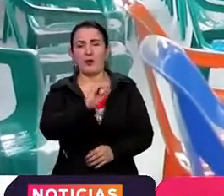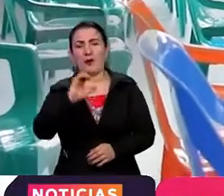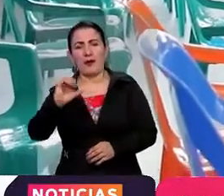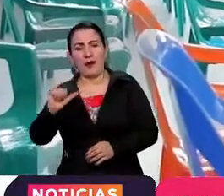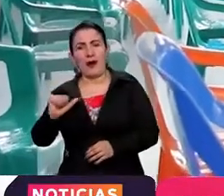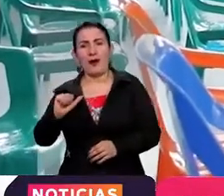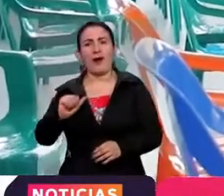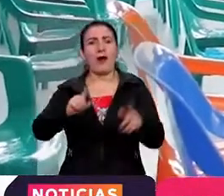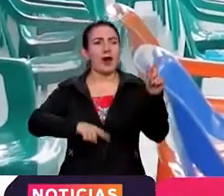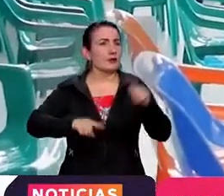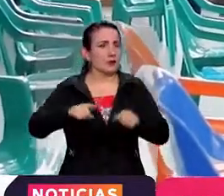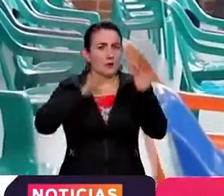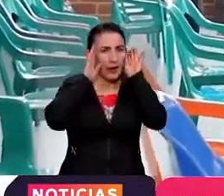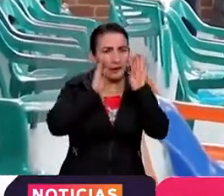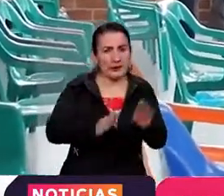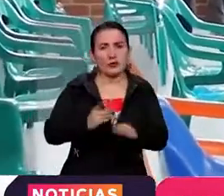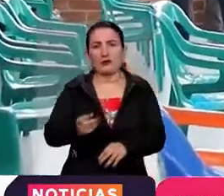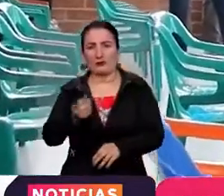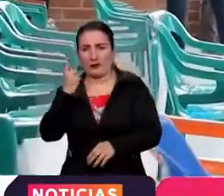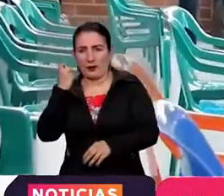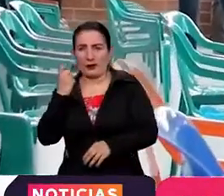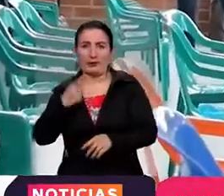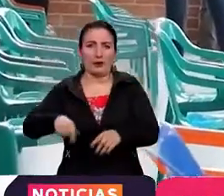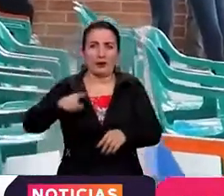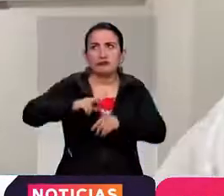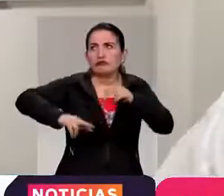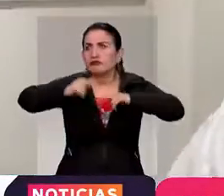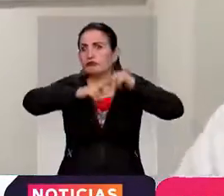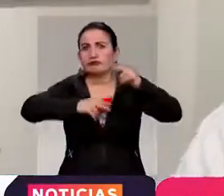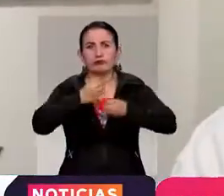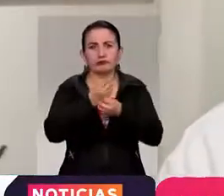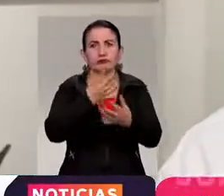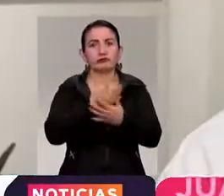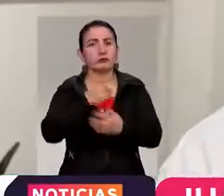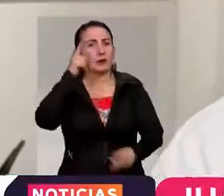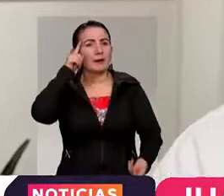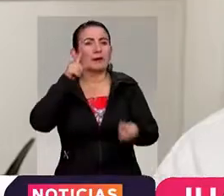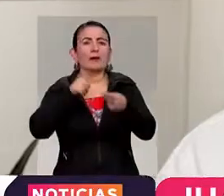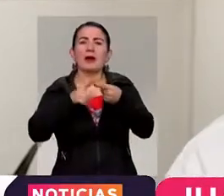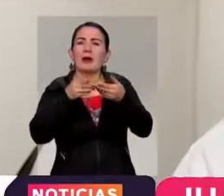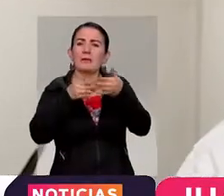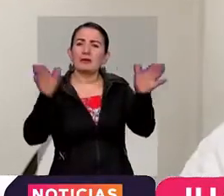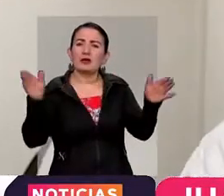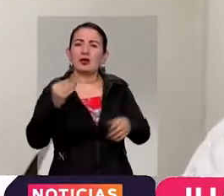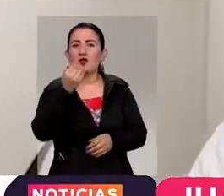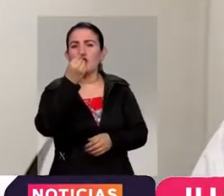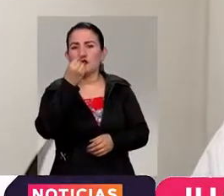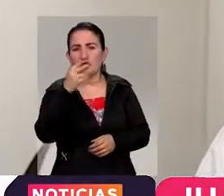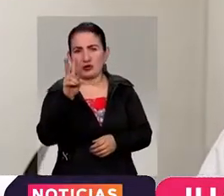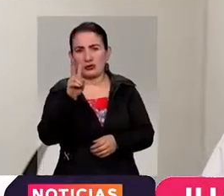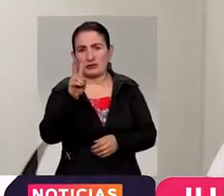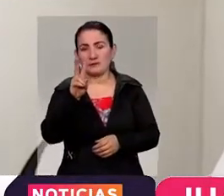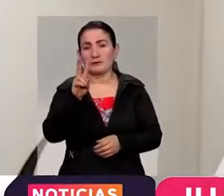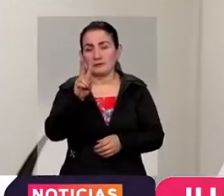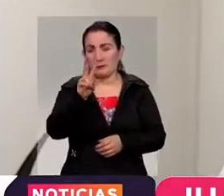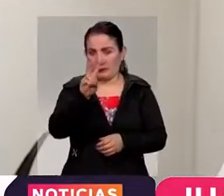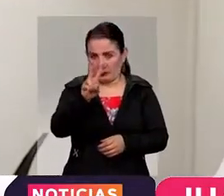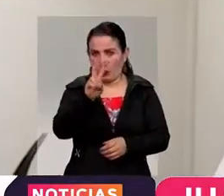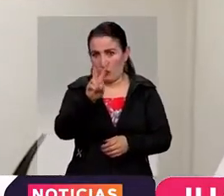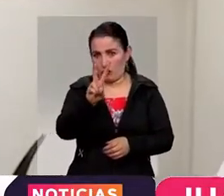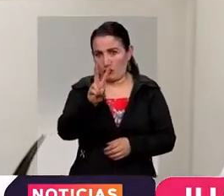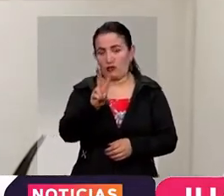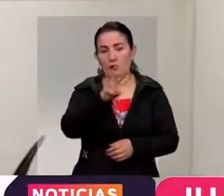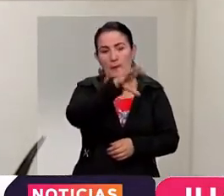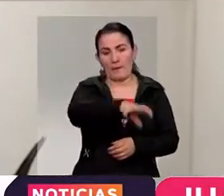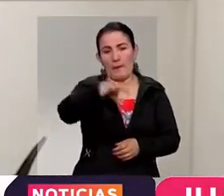se encontraban sin atención por falta de infraestructura educativa. Se logró dar apertura a 12 DIs, uno, una infraestructura de más de 13 años